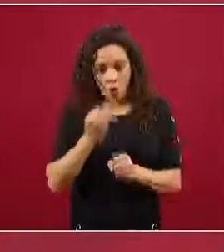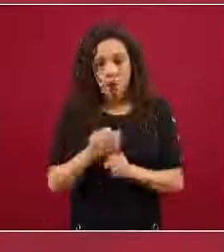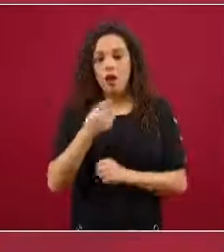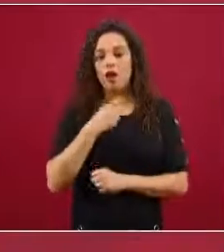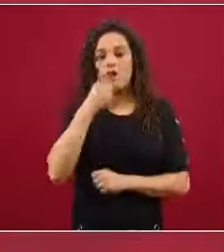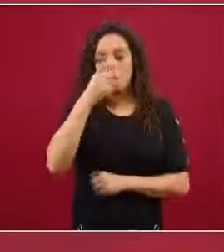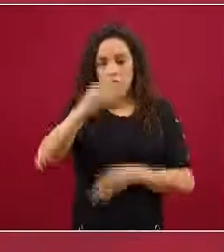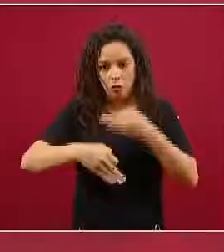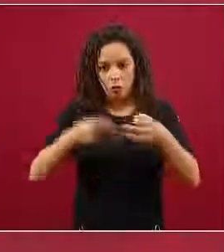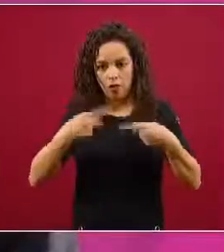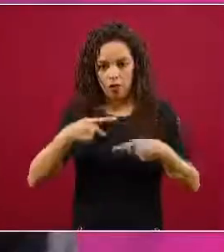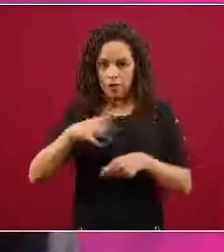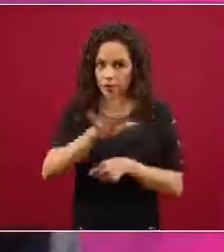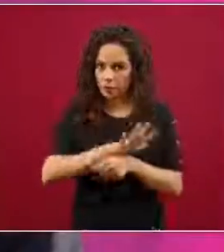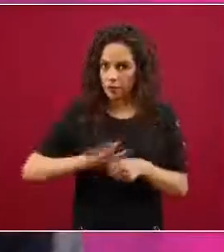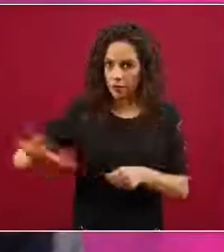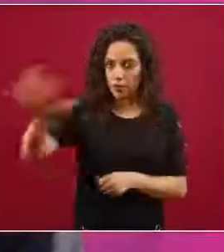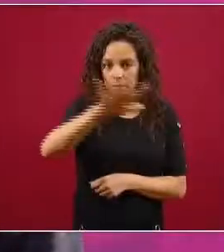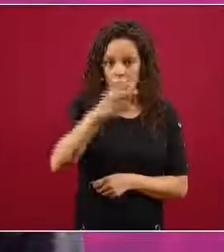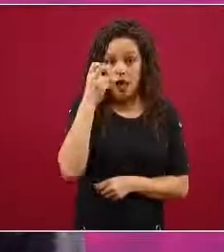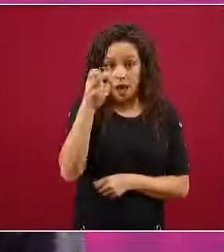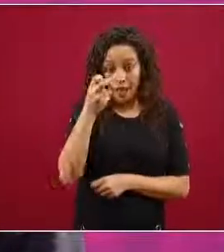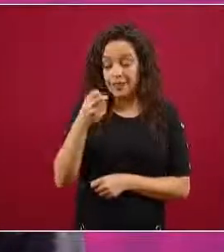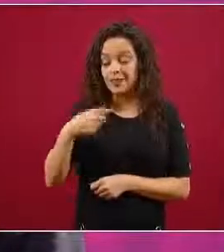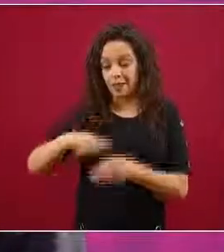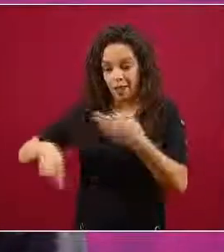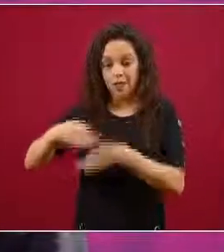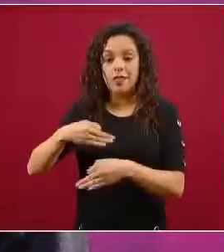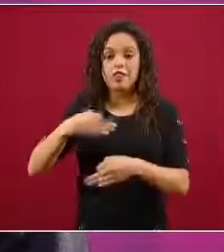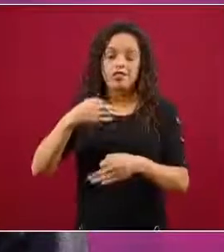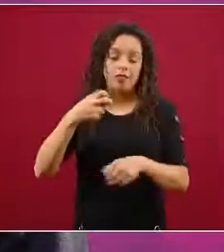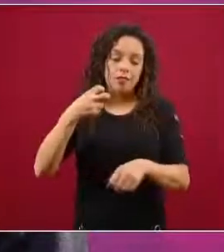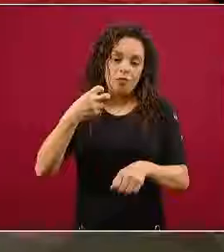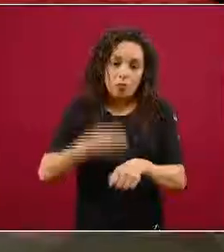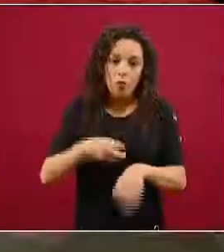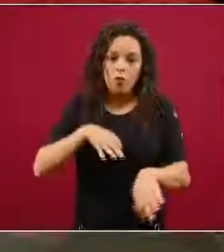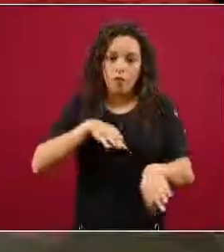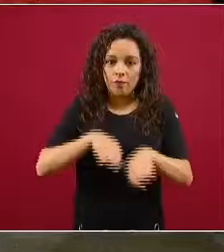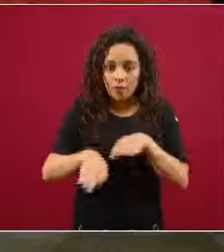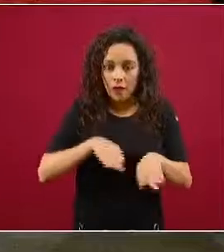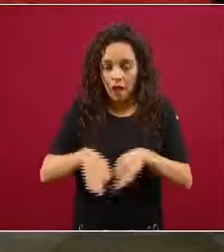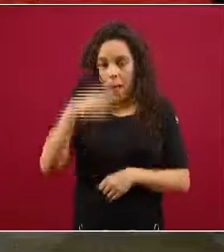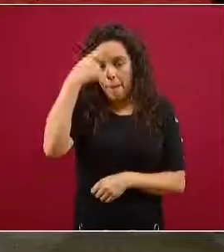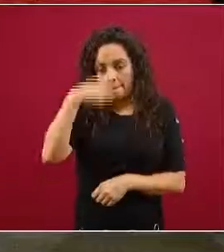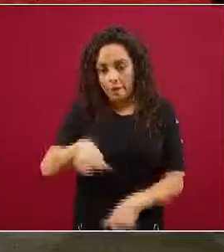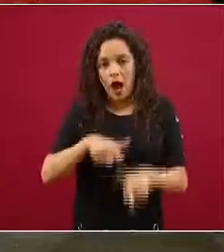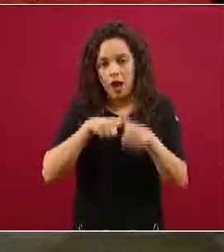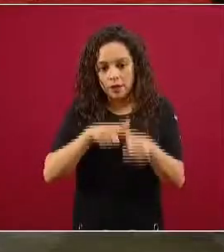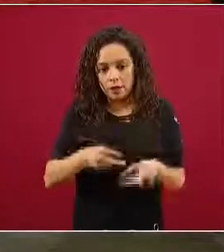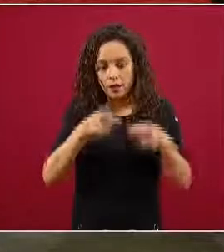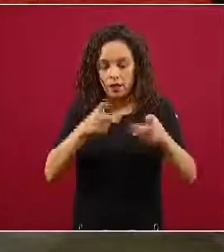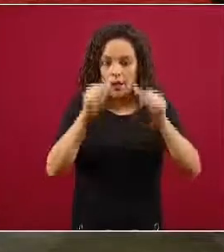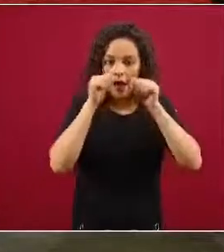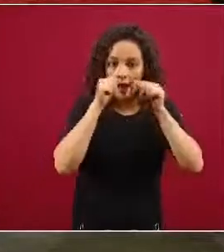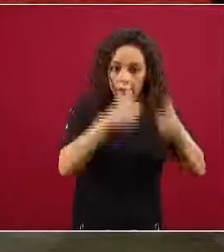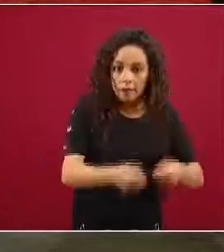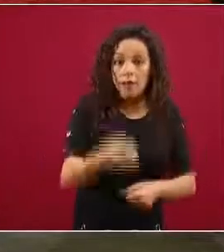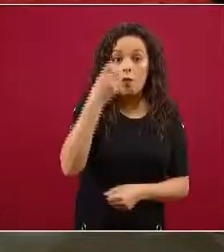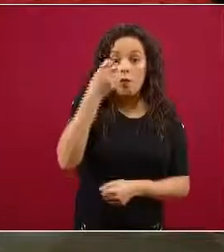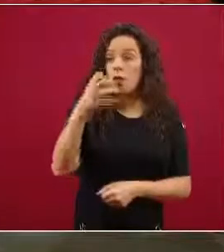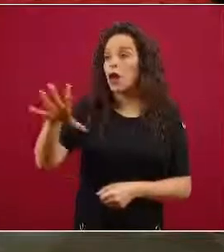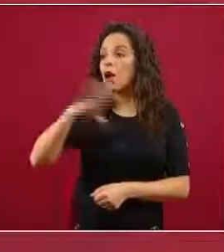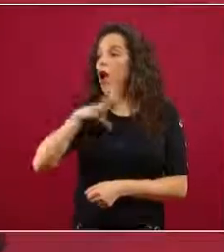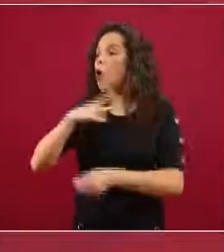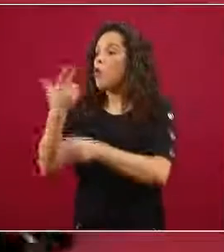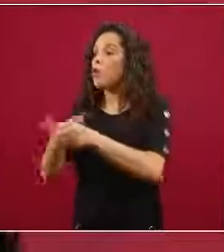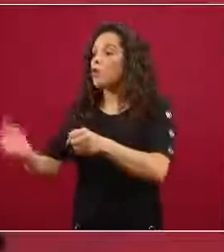de lograr que no se pierda la continuidad de la atención, es que por eso designamos hospitales COVID